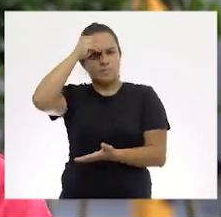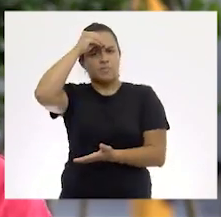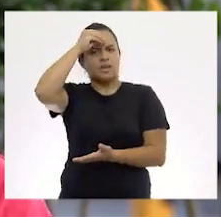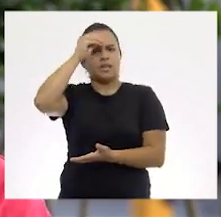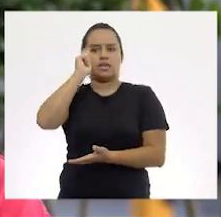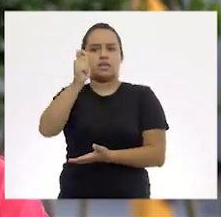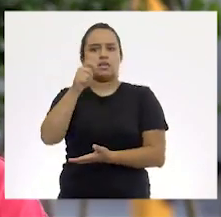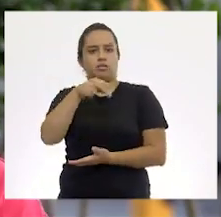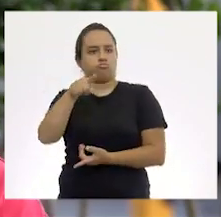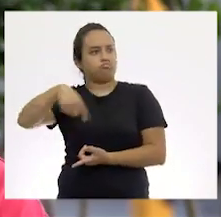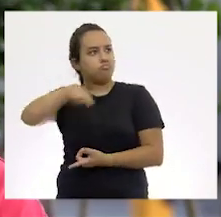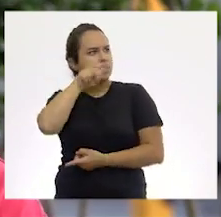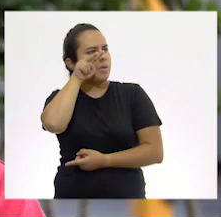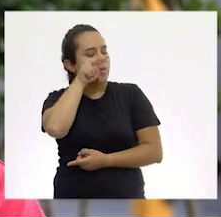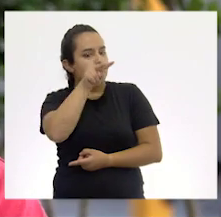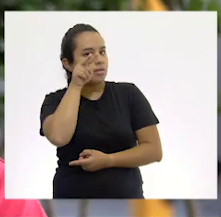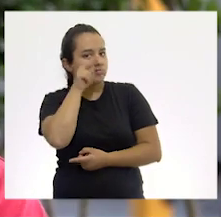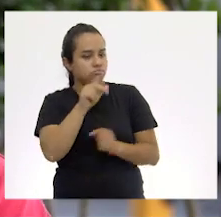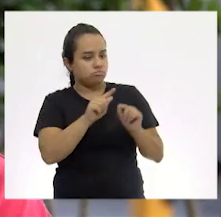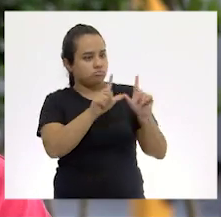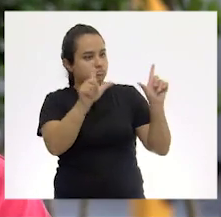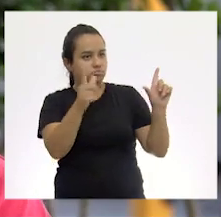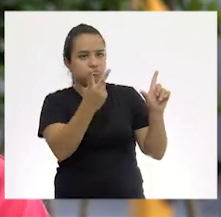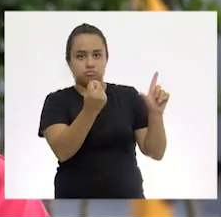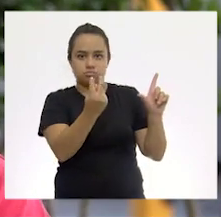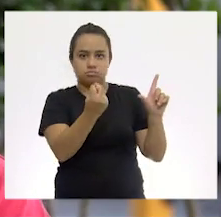que veamos y